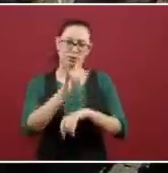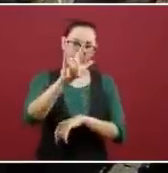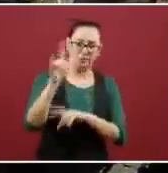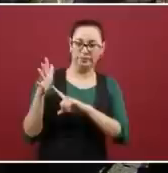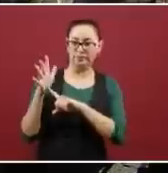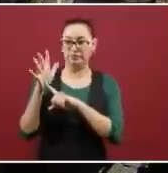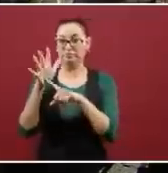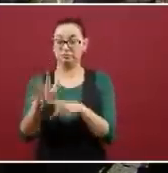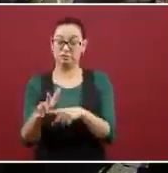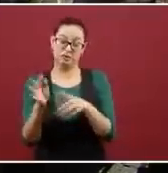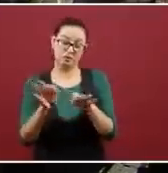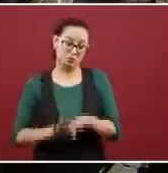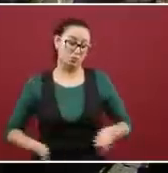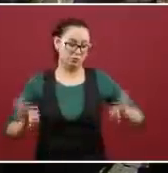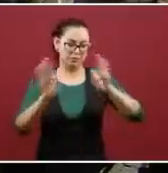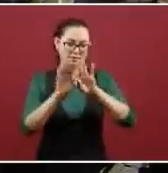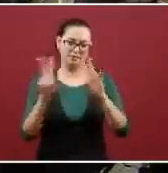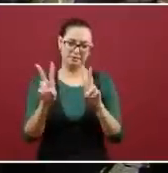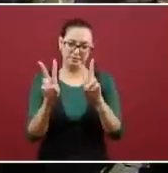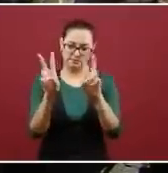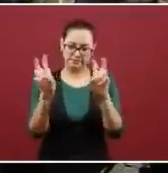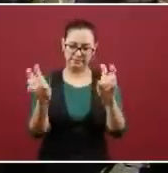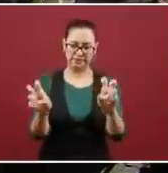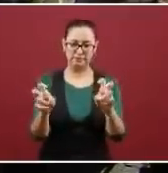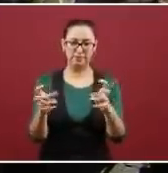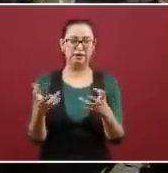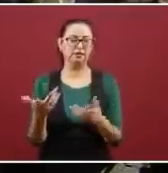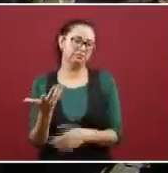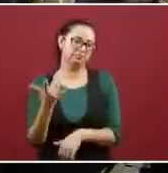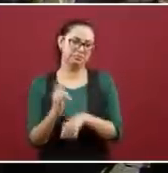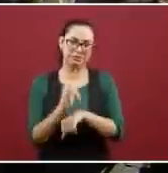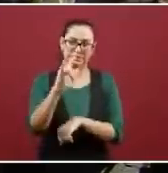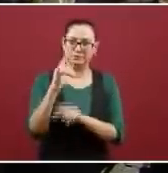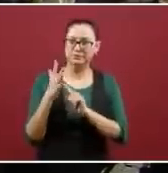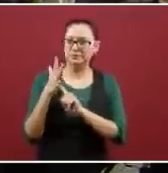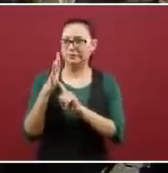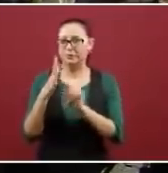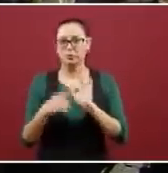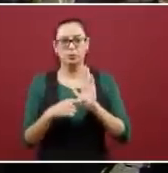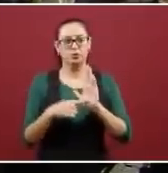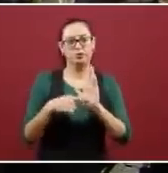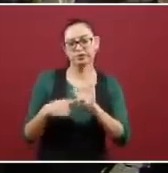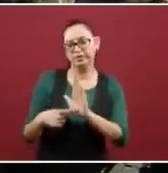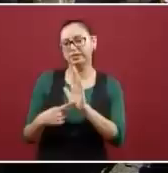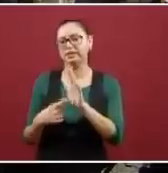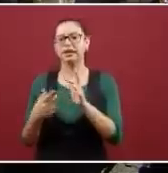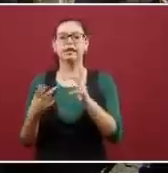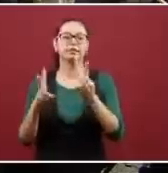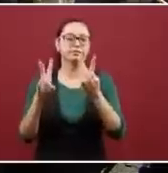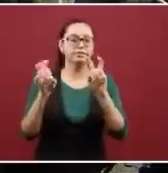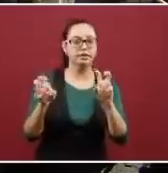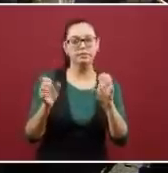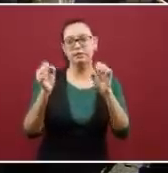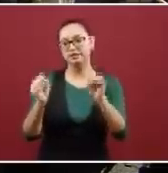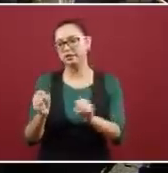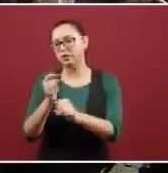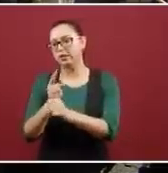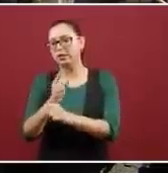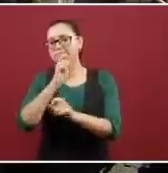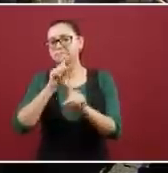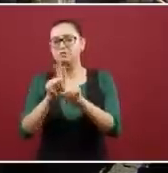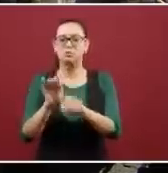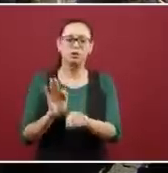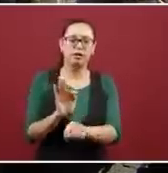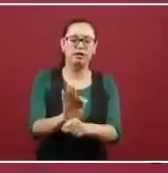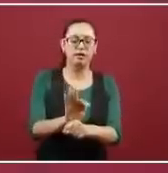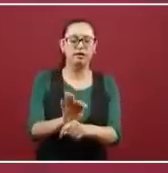evento importante en nuestro país, un evento aeronáutico donde se ven aspectos de seguridad y defensa, y también